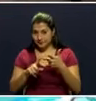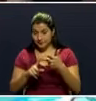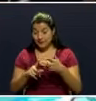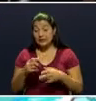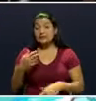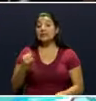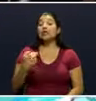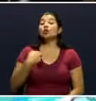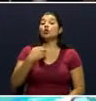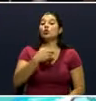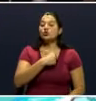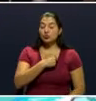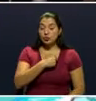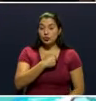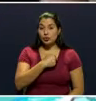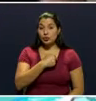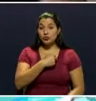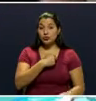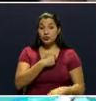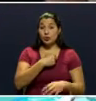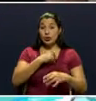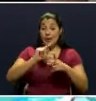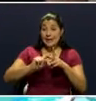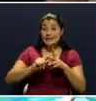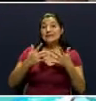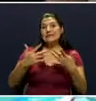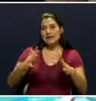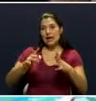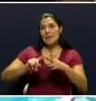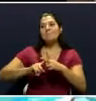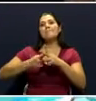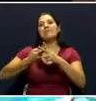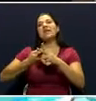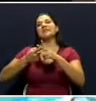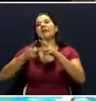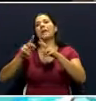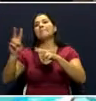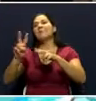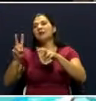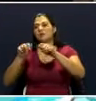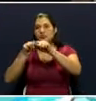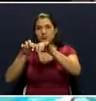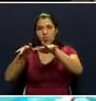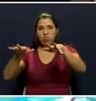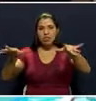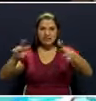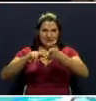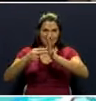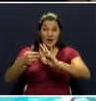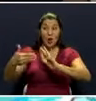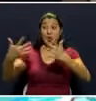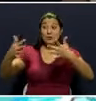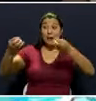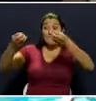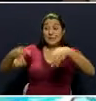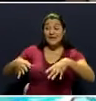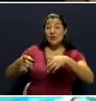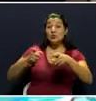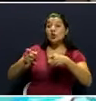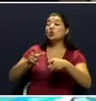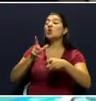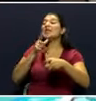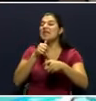nosotros pasemos a una fase de transmisión comunitaria sostenida, esta estrategia de identificar